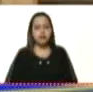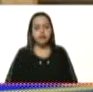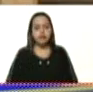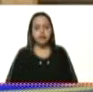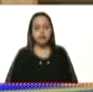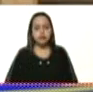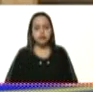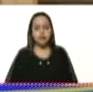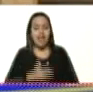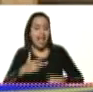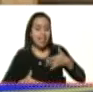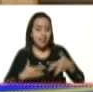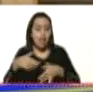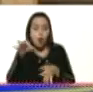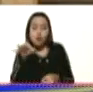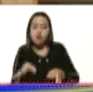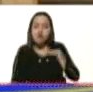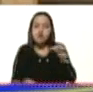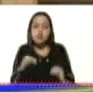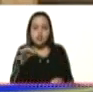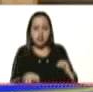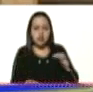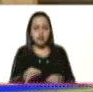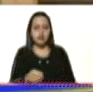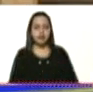es un acto de justicia.